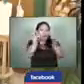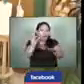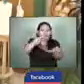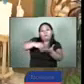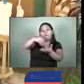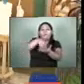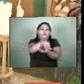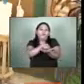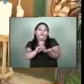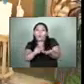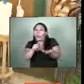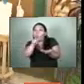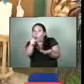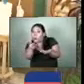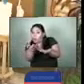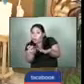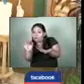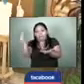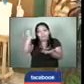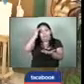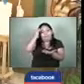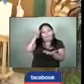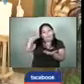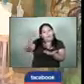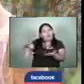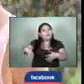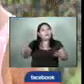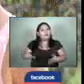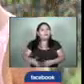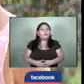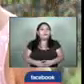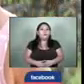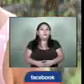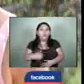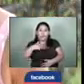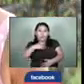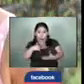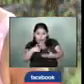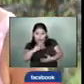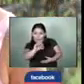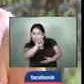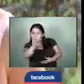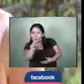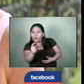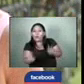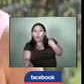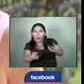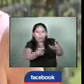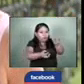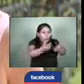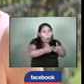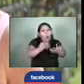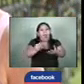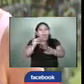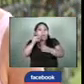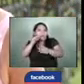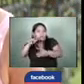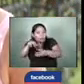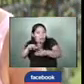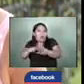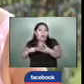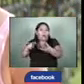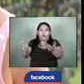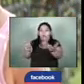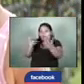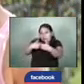este platillo como solo ella sabe hacerlo. Y ya les pregunto si frita, salcochada o